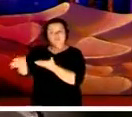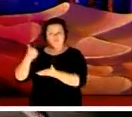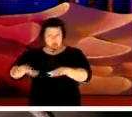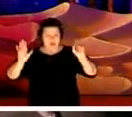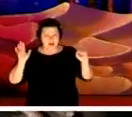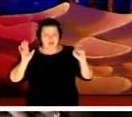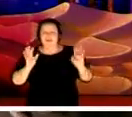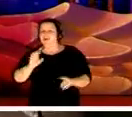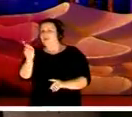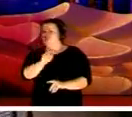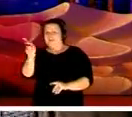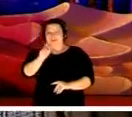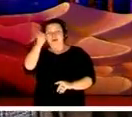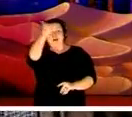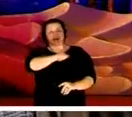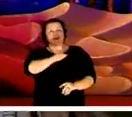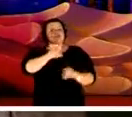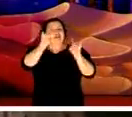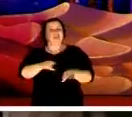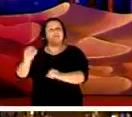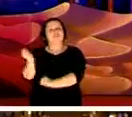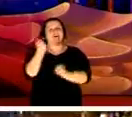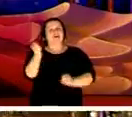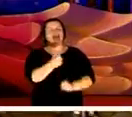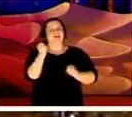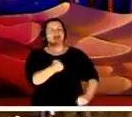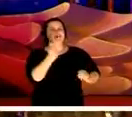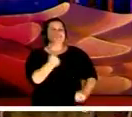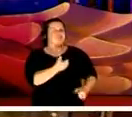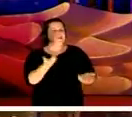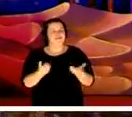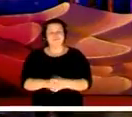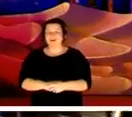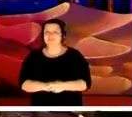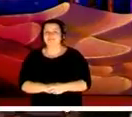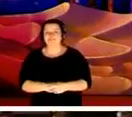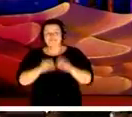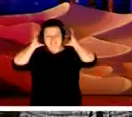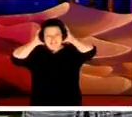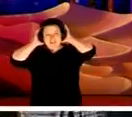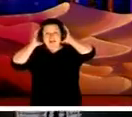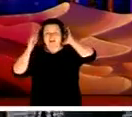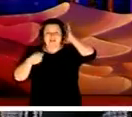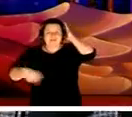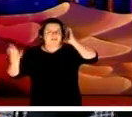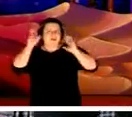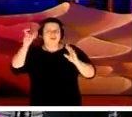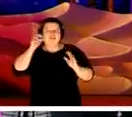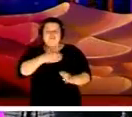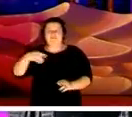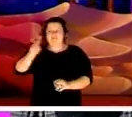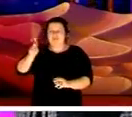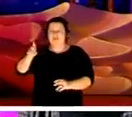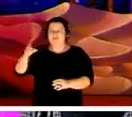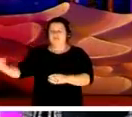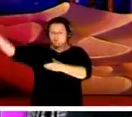mi niña, que los hombres son como las escobas, que al final no sirve sino el pírgano. ¡Que no la quiero oír más! Estoy diciendo, ¿quién le ha dado permiso a usted para meterse